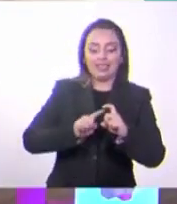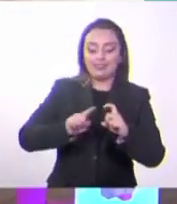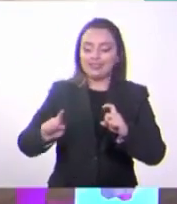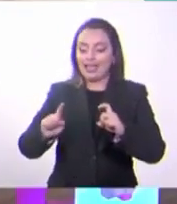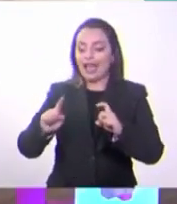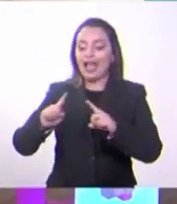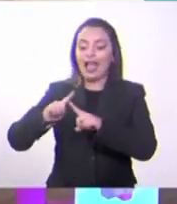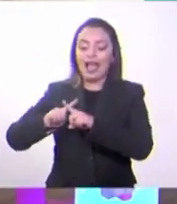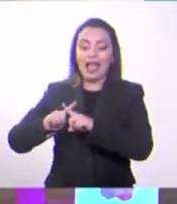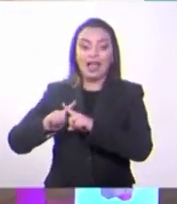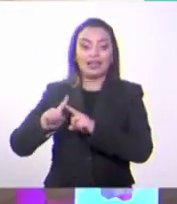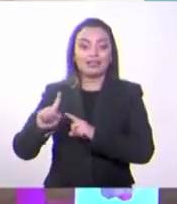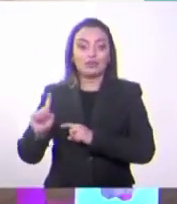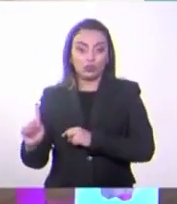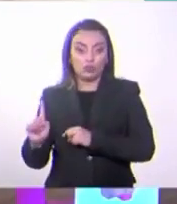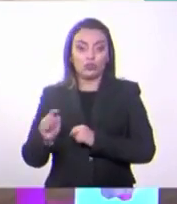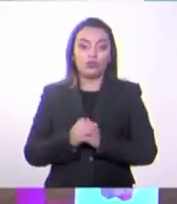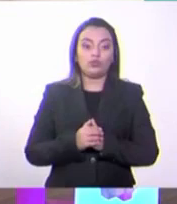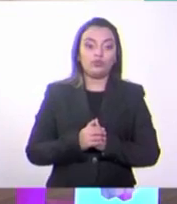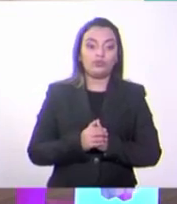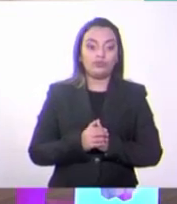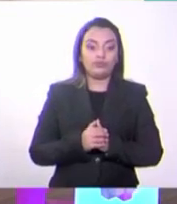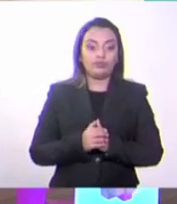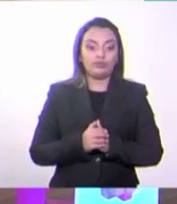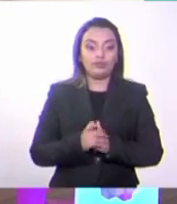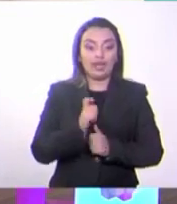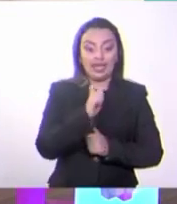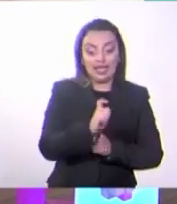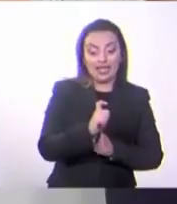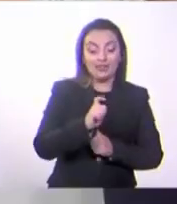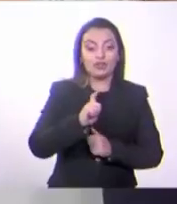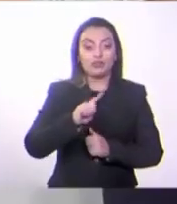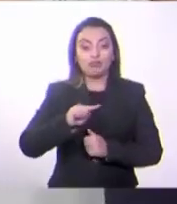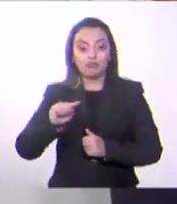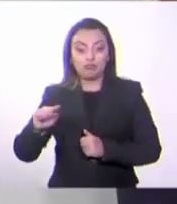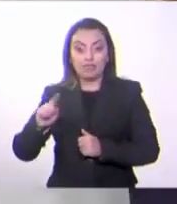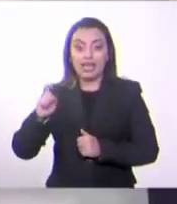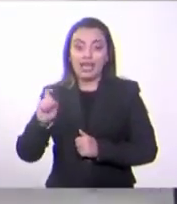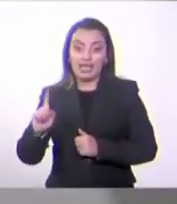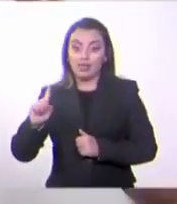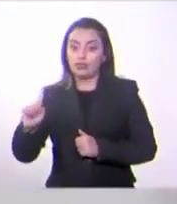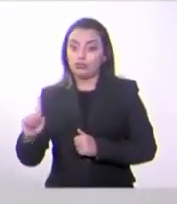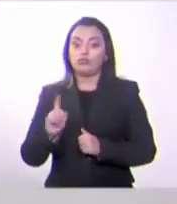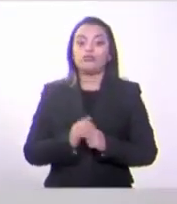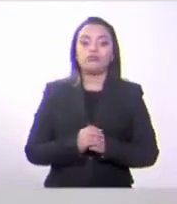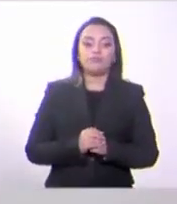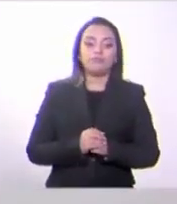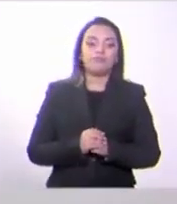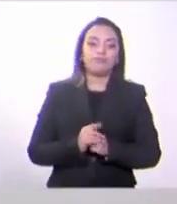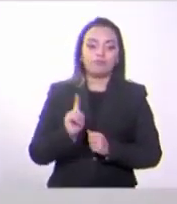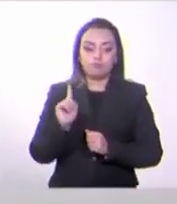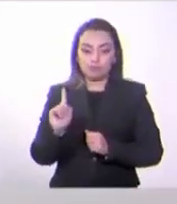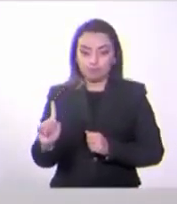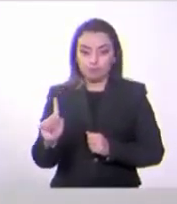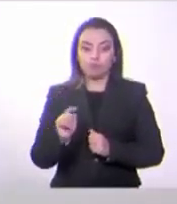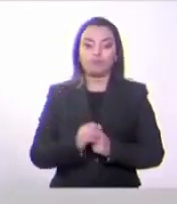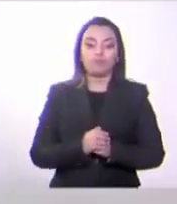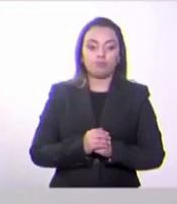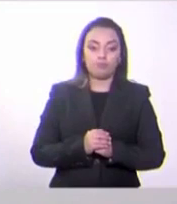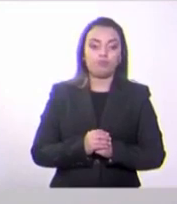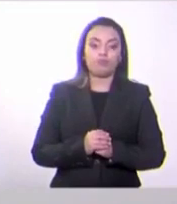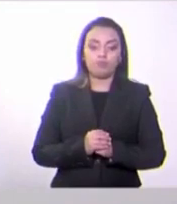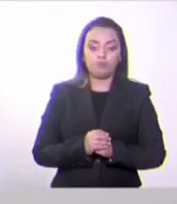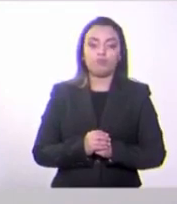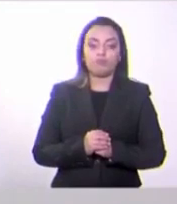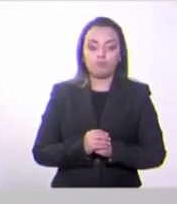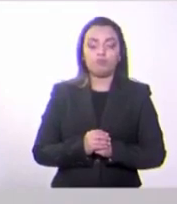que su gráfica es una línea recta. Sí, y también si te fijas, el exponente es 1, ¿verdad? El exponente de la variable es 1, exacto. Ahora,